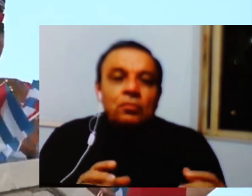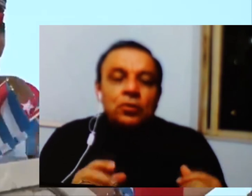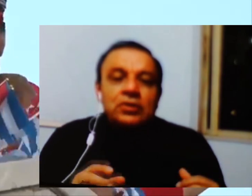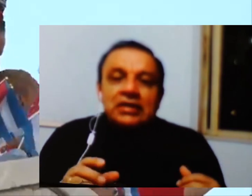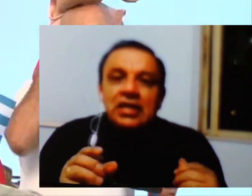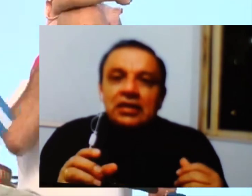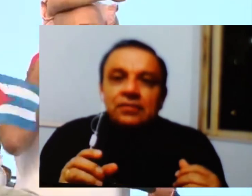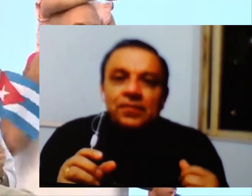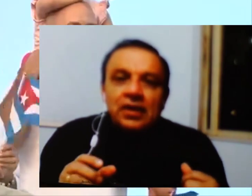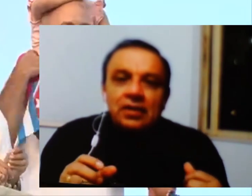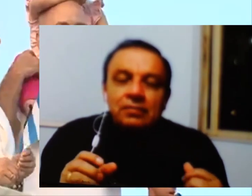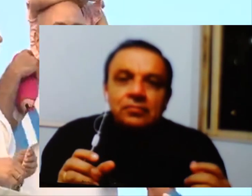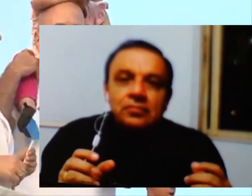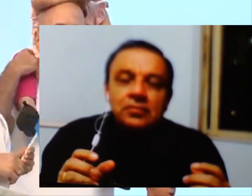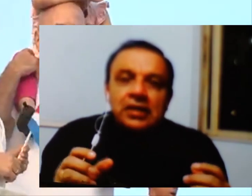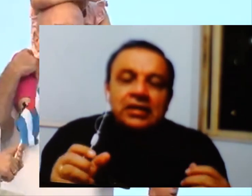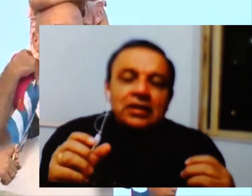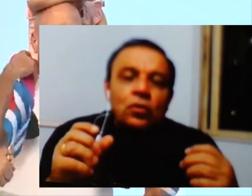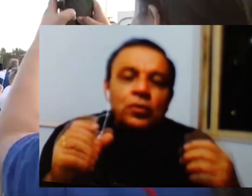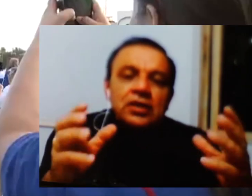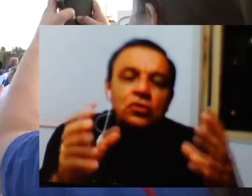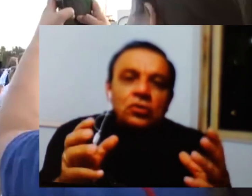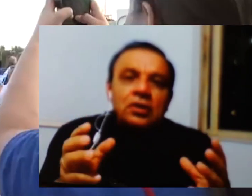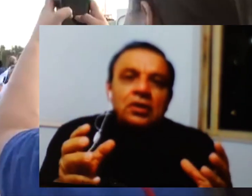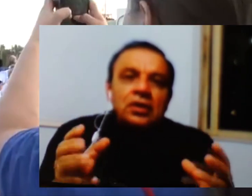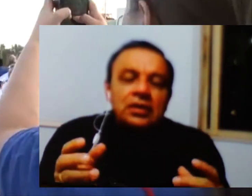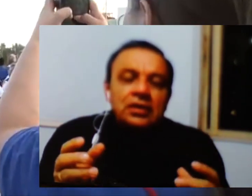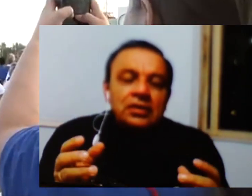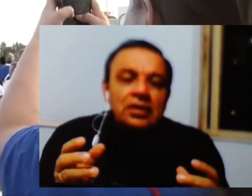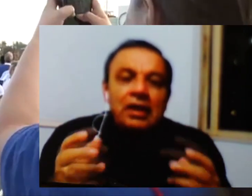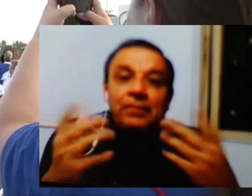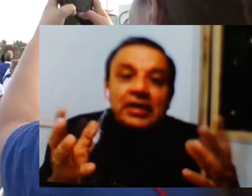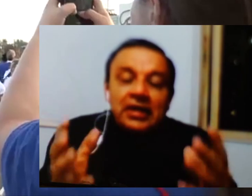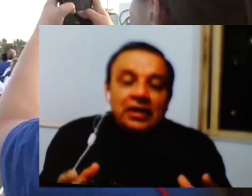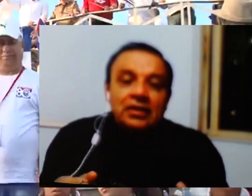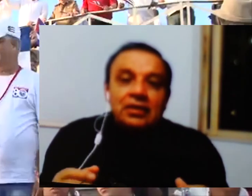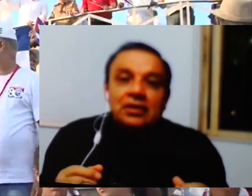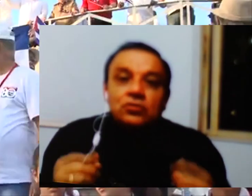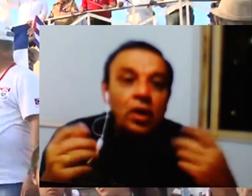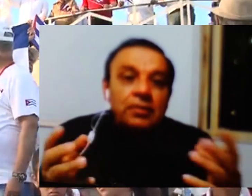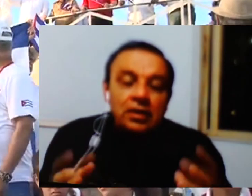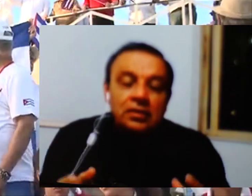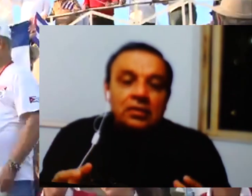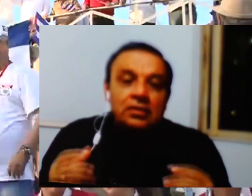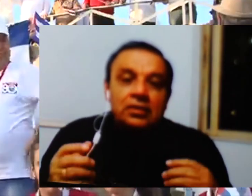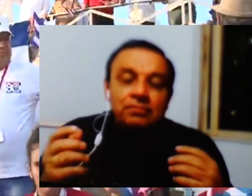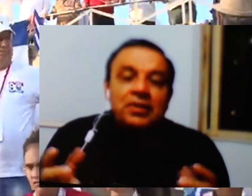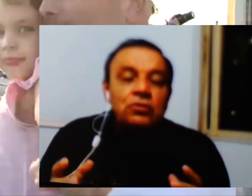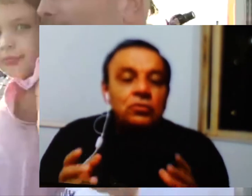sumaron porque quieren que el gobierno les explique, les